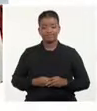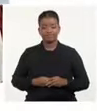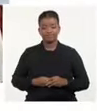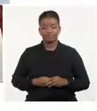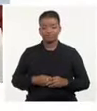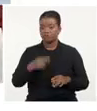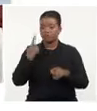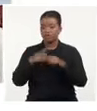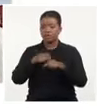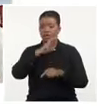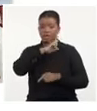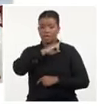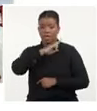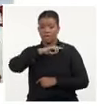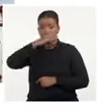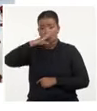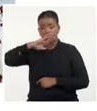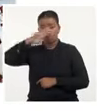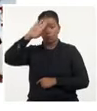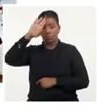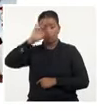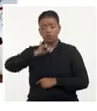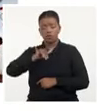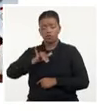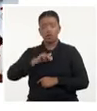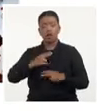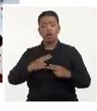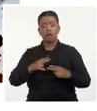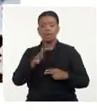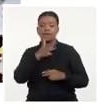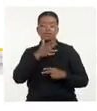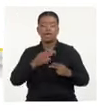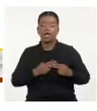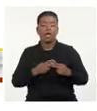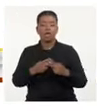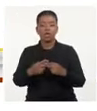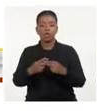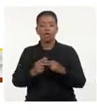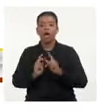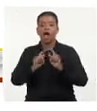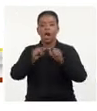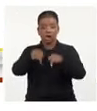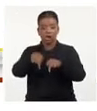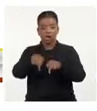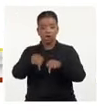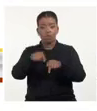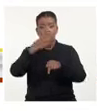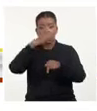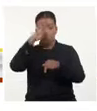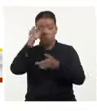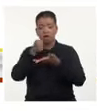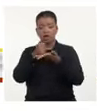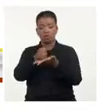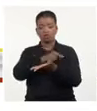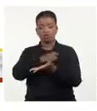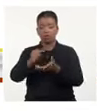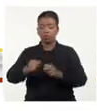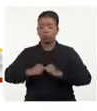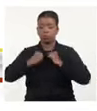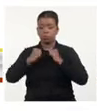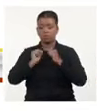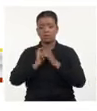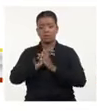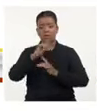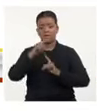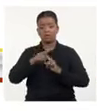máximas autoridades del país están junto a quienes heroicamente enfrentan el incendio. Toda Cuba está con ustedes. Fuerza Matanzas.